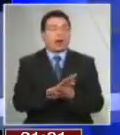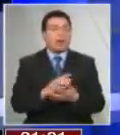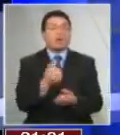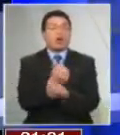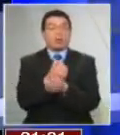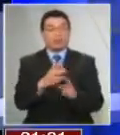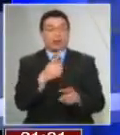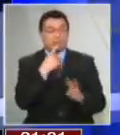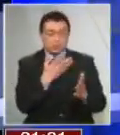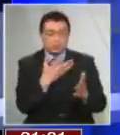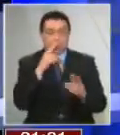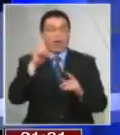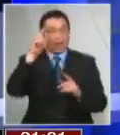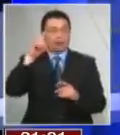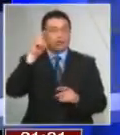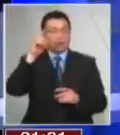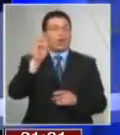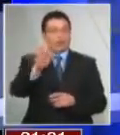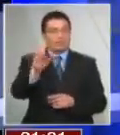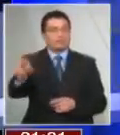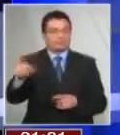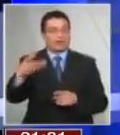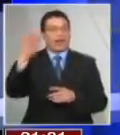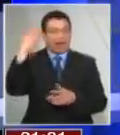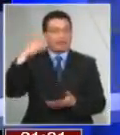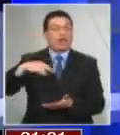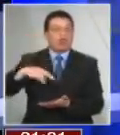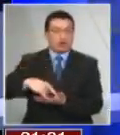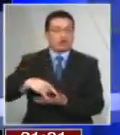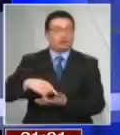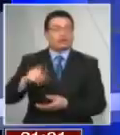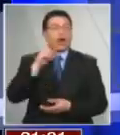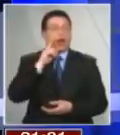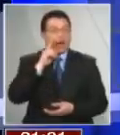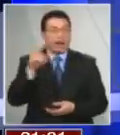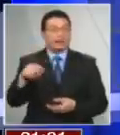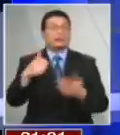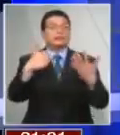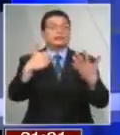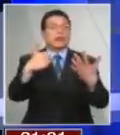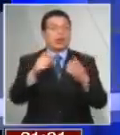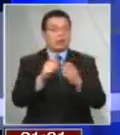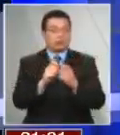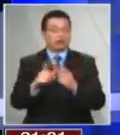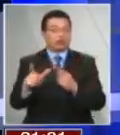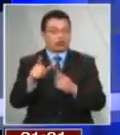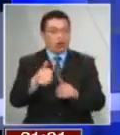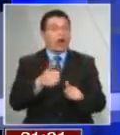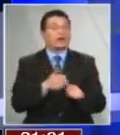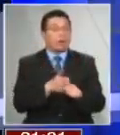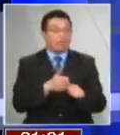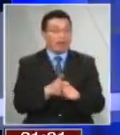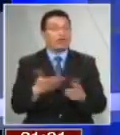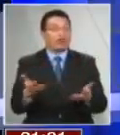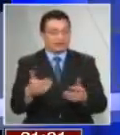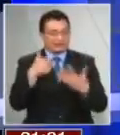se trata, hay que recordarle a los parlamentarios que el Congreso cuenta con 6% de respaldo. Sí,